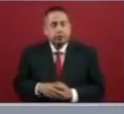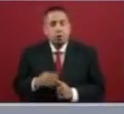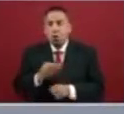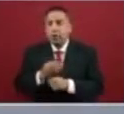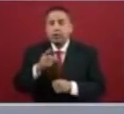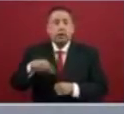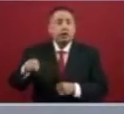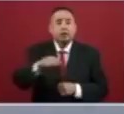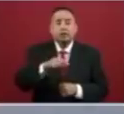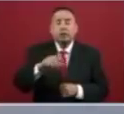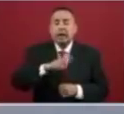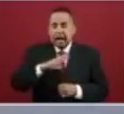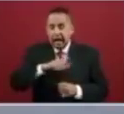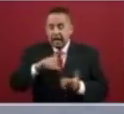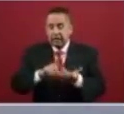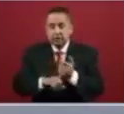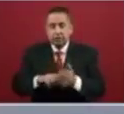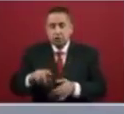83